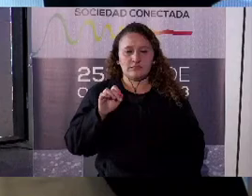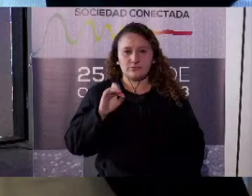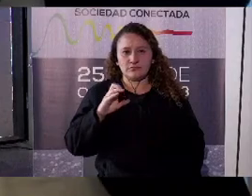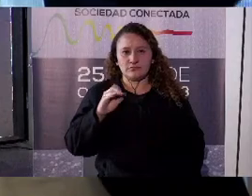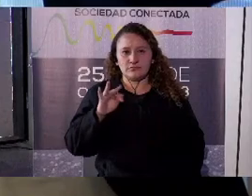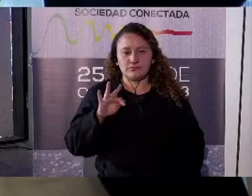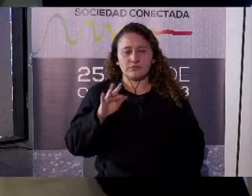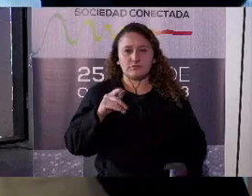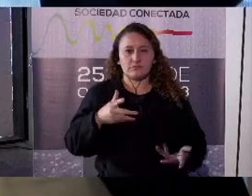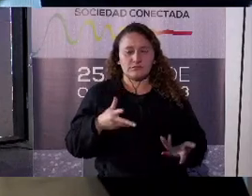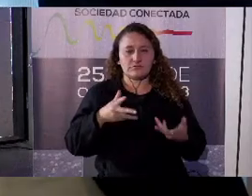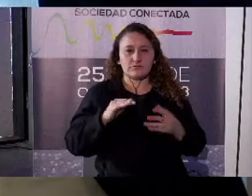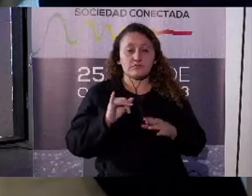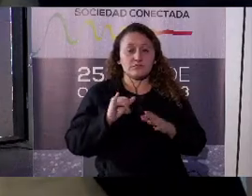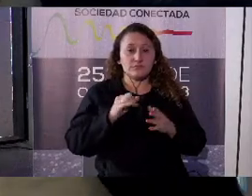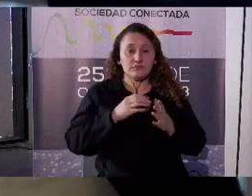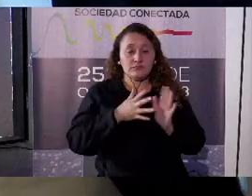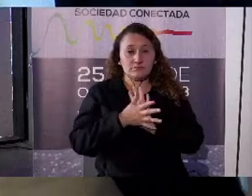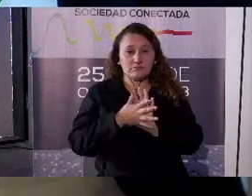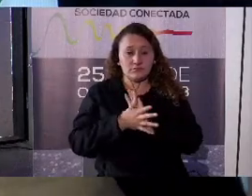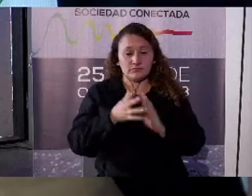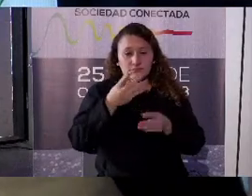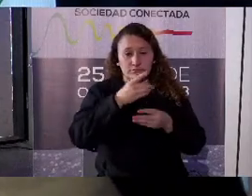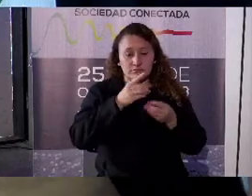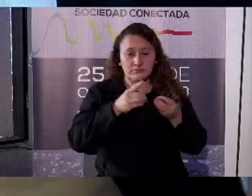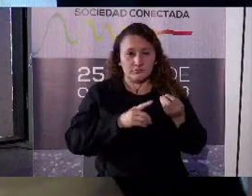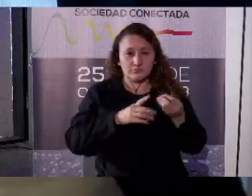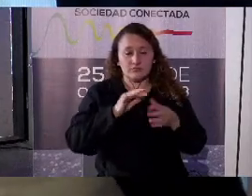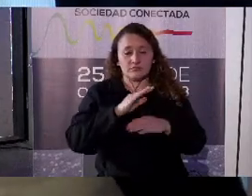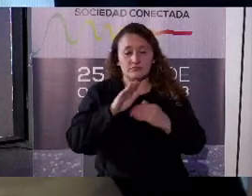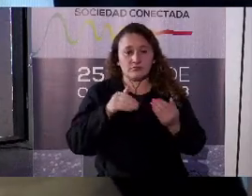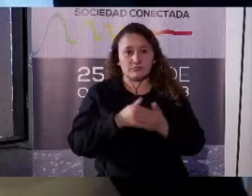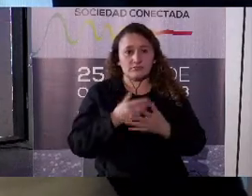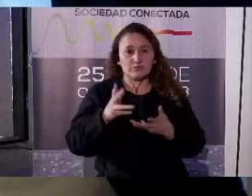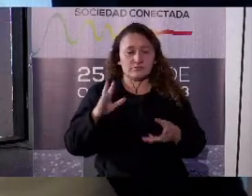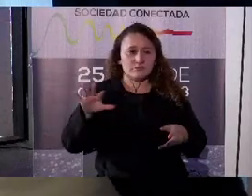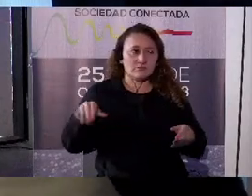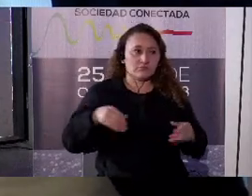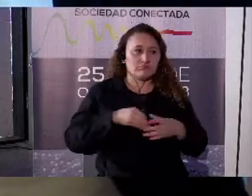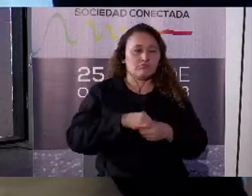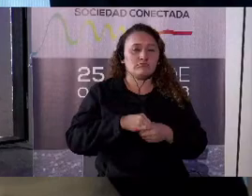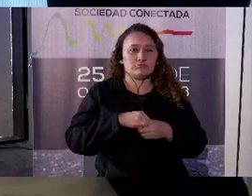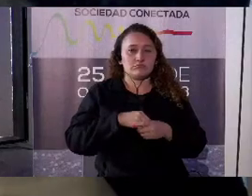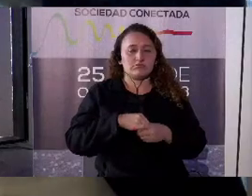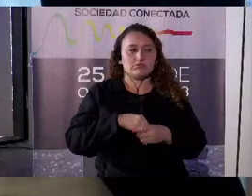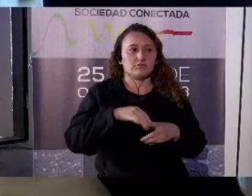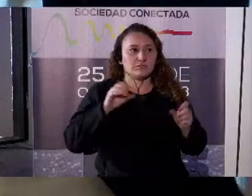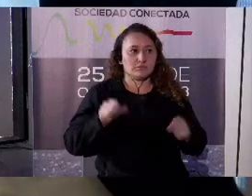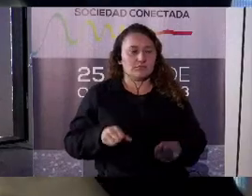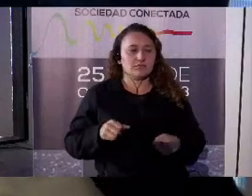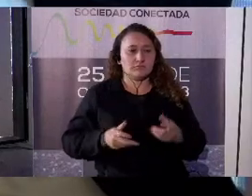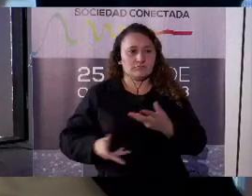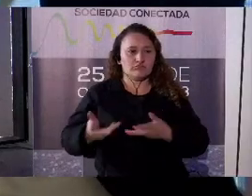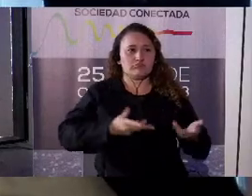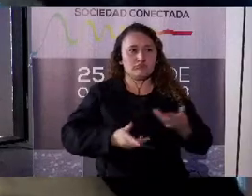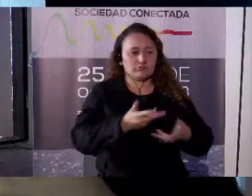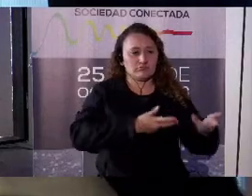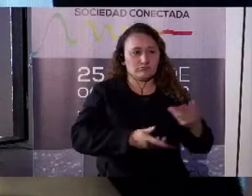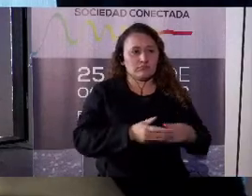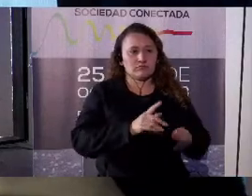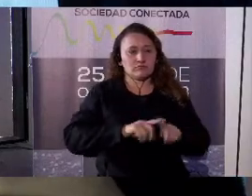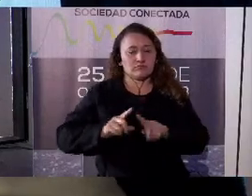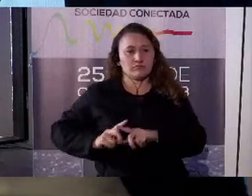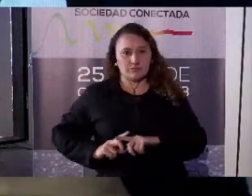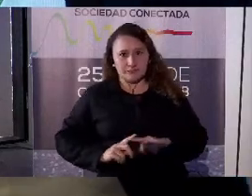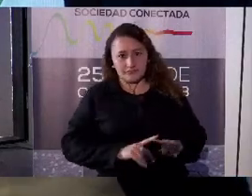que Recibe toda esta información de todos los dispositivos la almacena eh la Integra y permite interacción entre los diferentes elementos yo